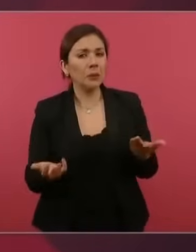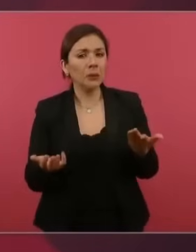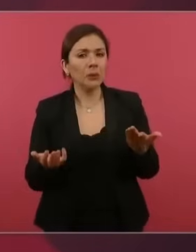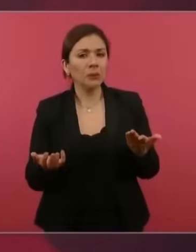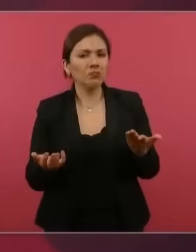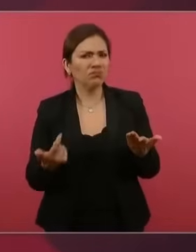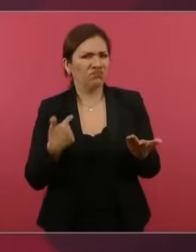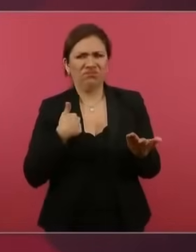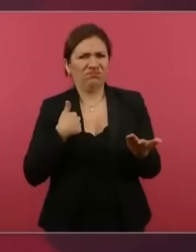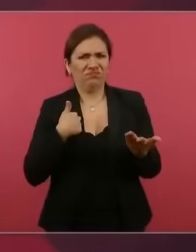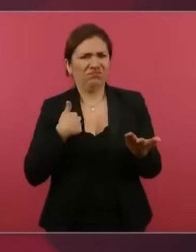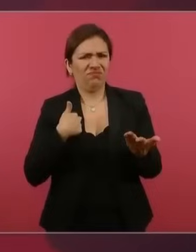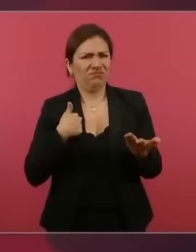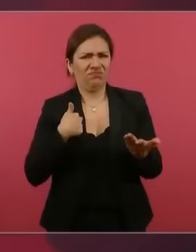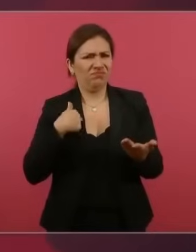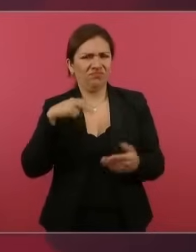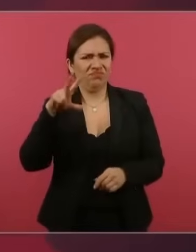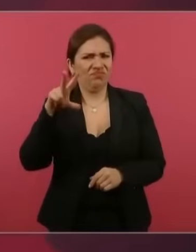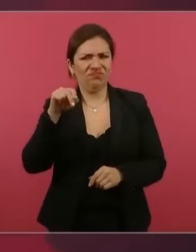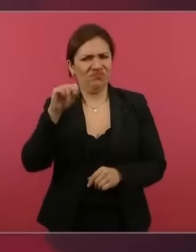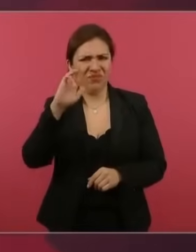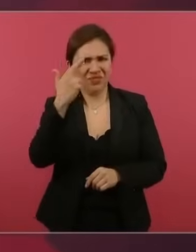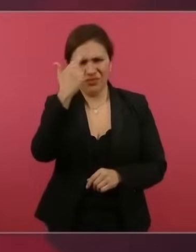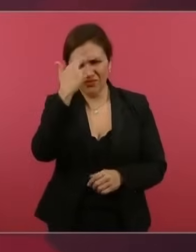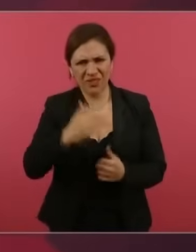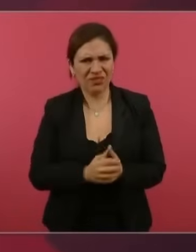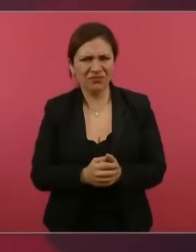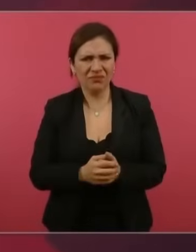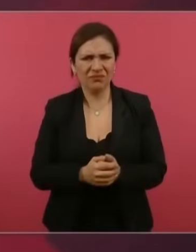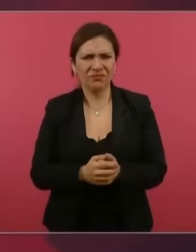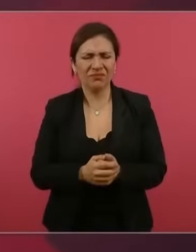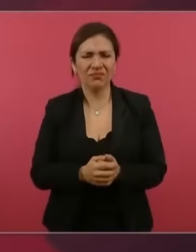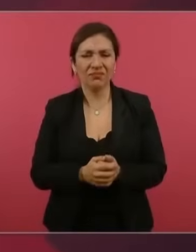Yo recuerdo que lo único que planteé